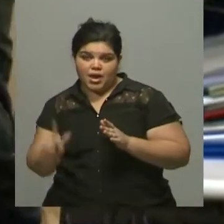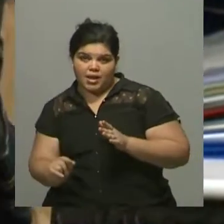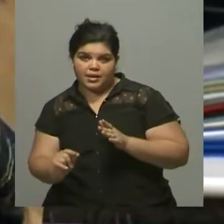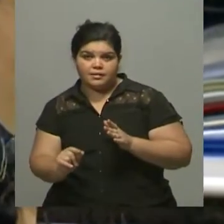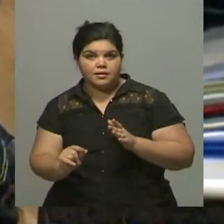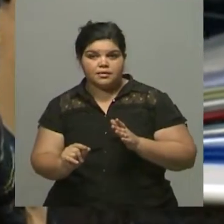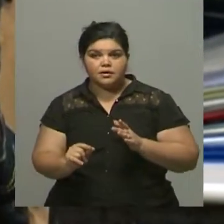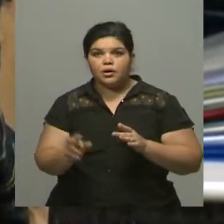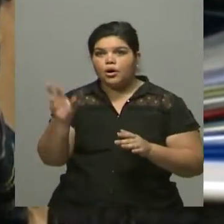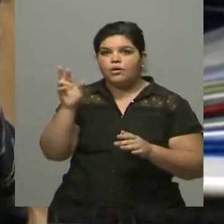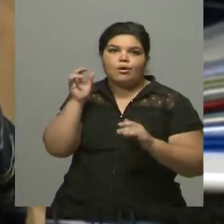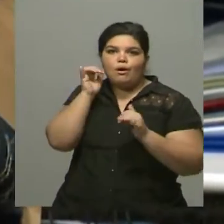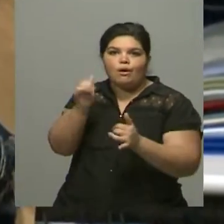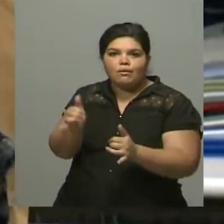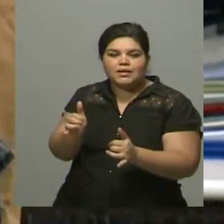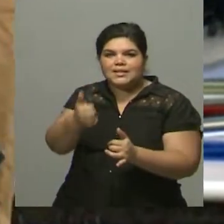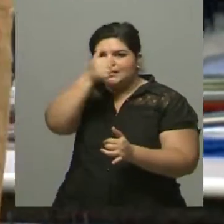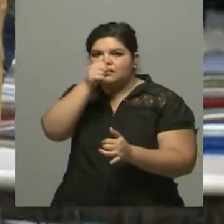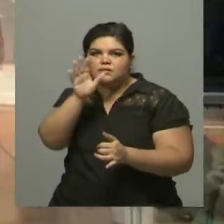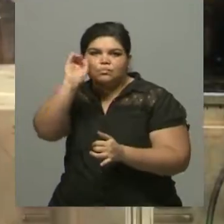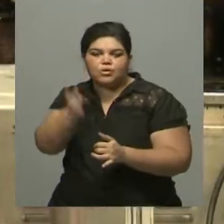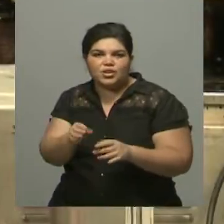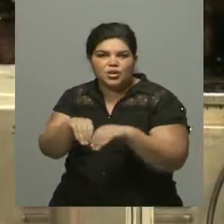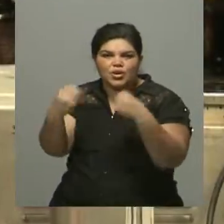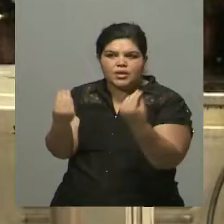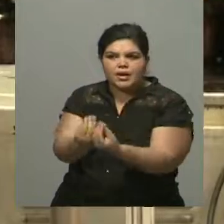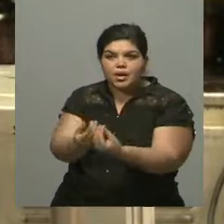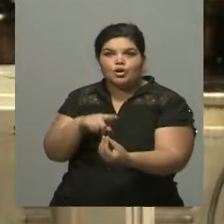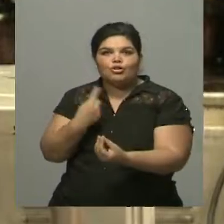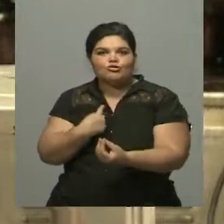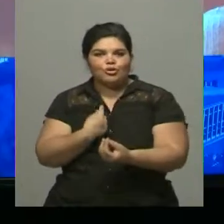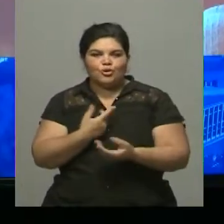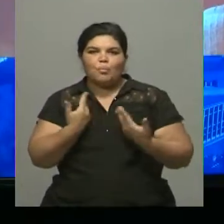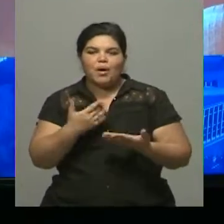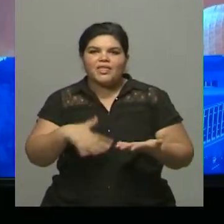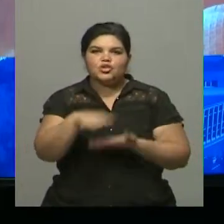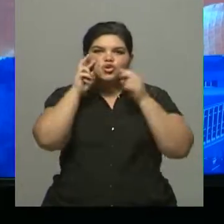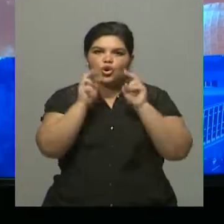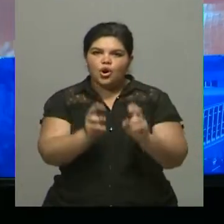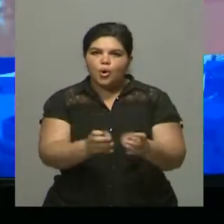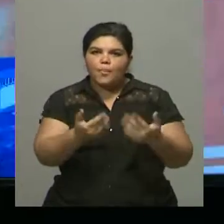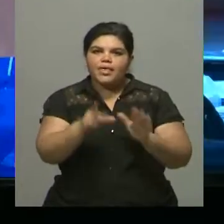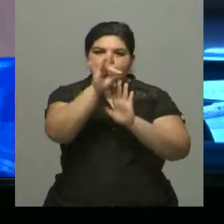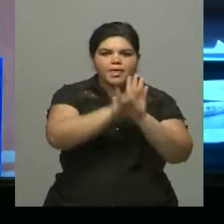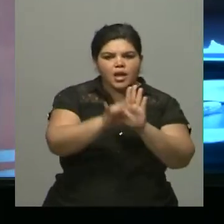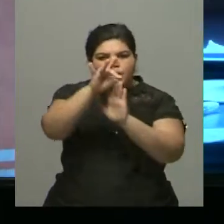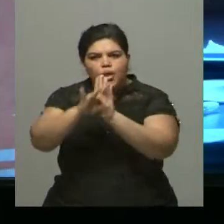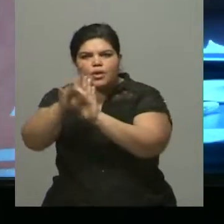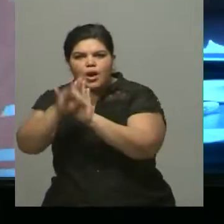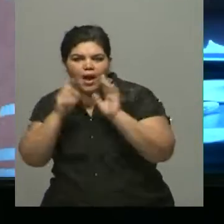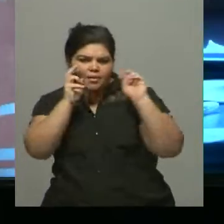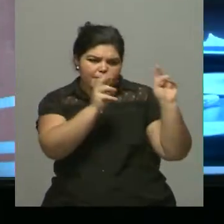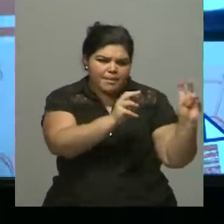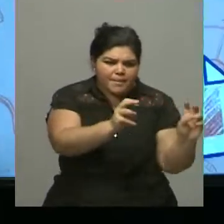en el 65%. O sea, la sociología nos permite analizar esos datos y ver que si hay una profundización de la informalidad